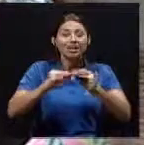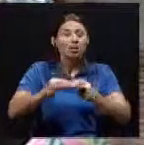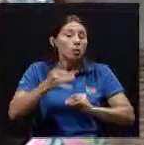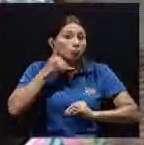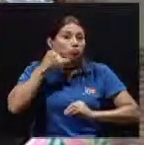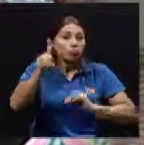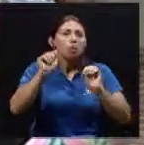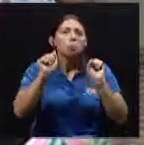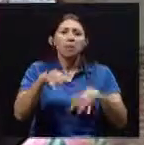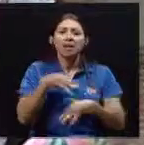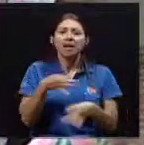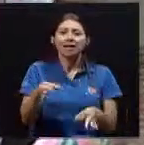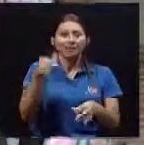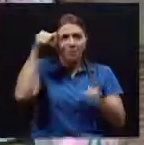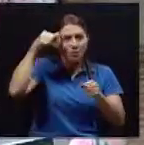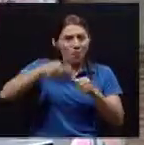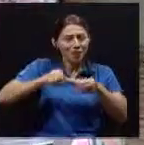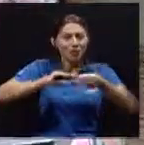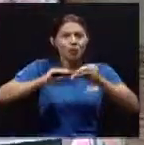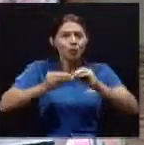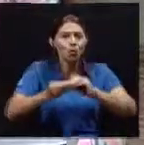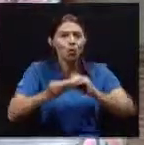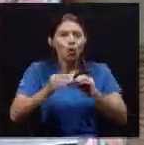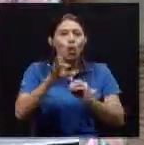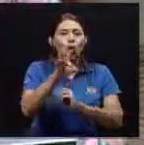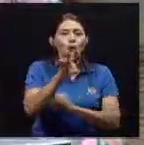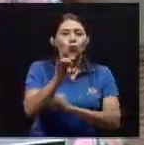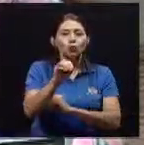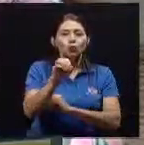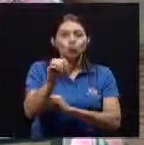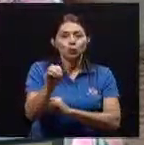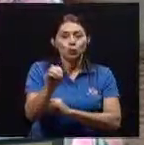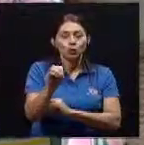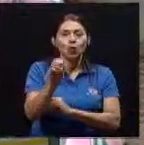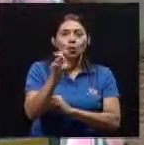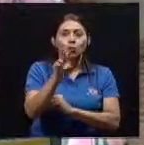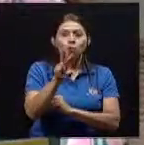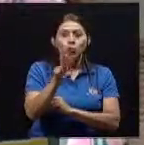gratuita. Recuerden, el número es